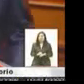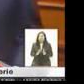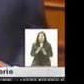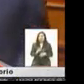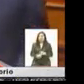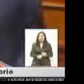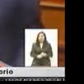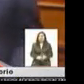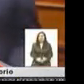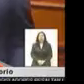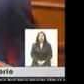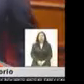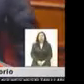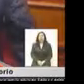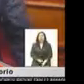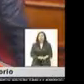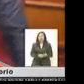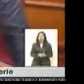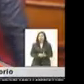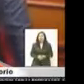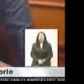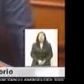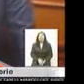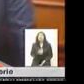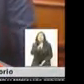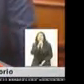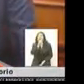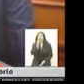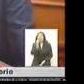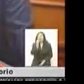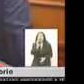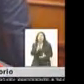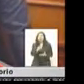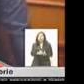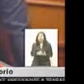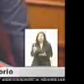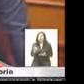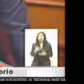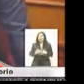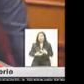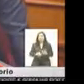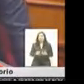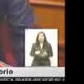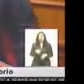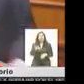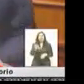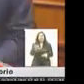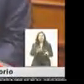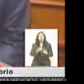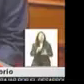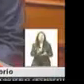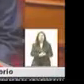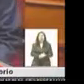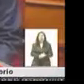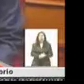10 años. Las compras calificadas de secretas se exceptuarán solo del proceso de selección. Por lo